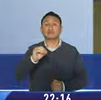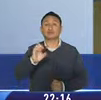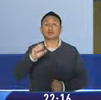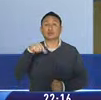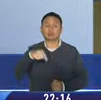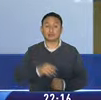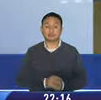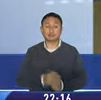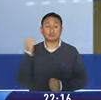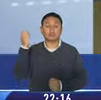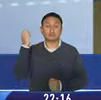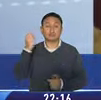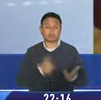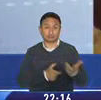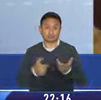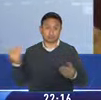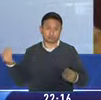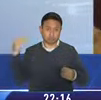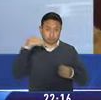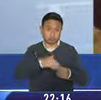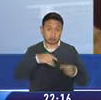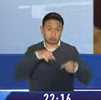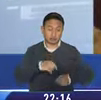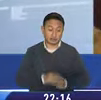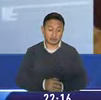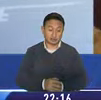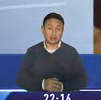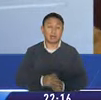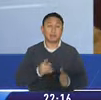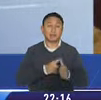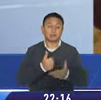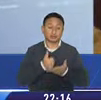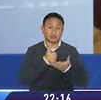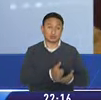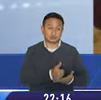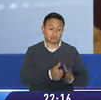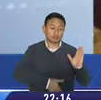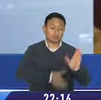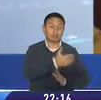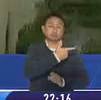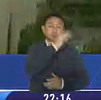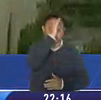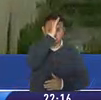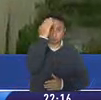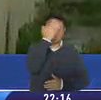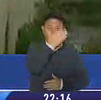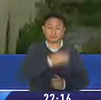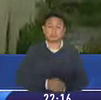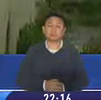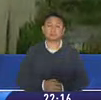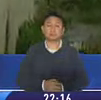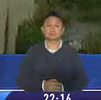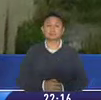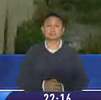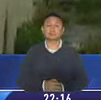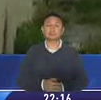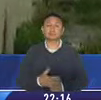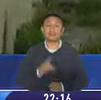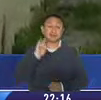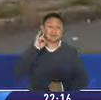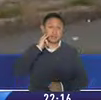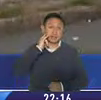la ambulancia de los bomberos. Entonces le dieron primer auxilio y la trasladaron a una clínica, a un centro de salud. ¿Niña? Sí,